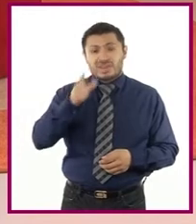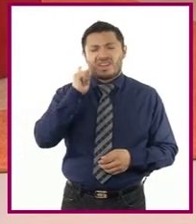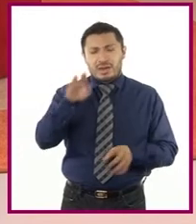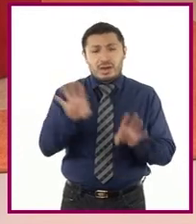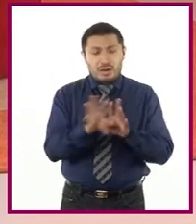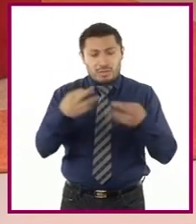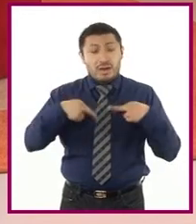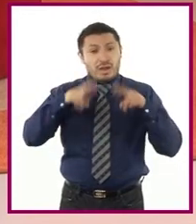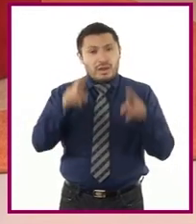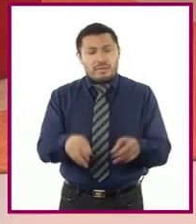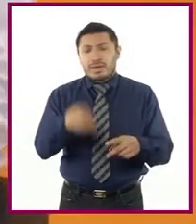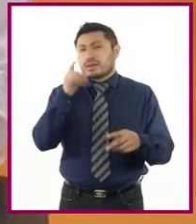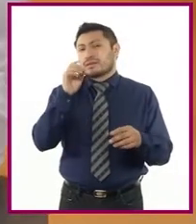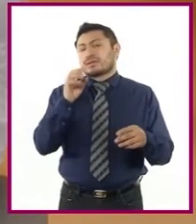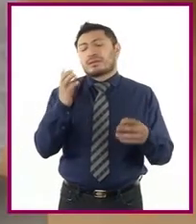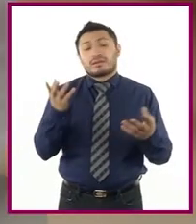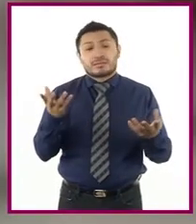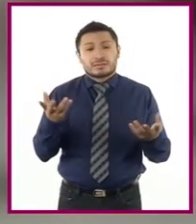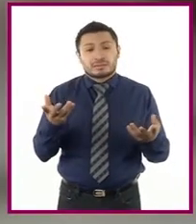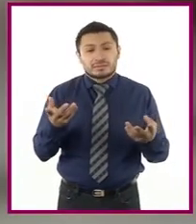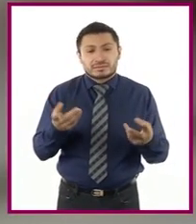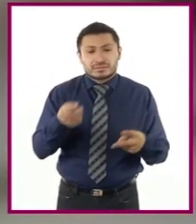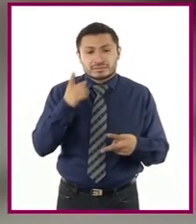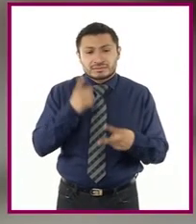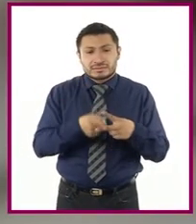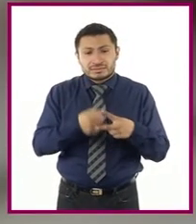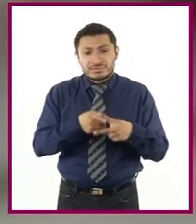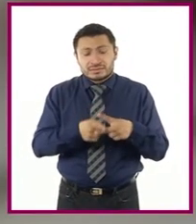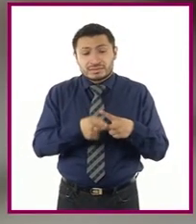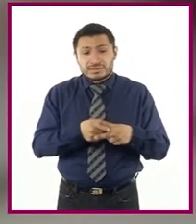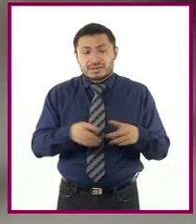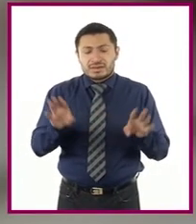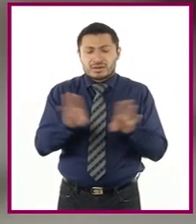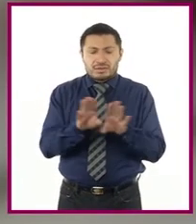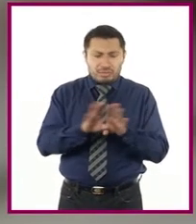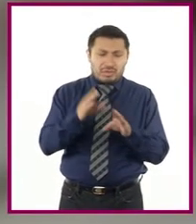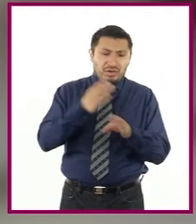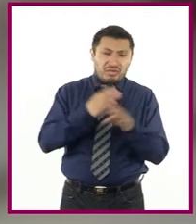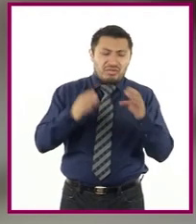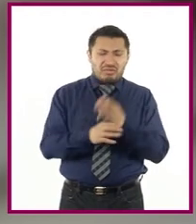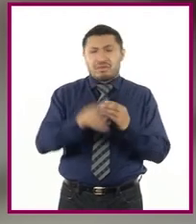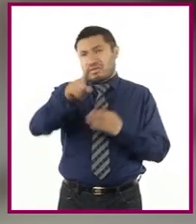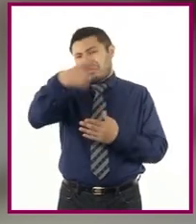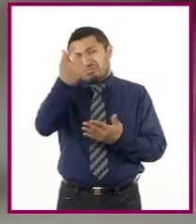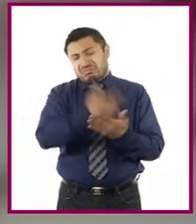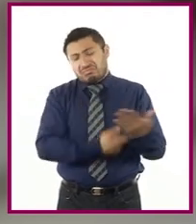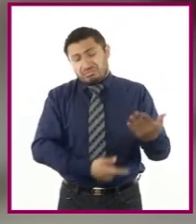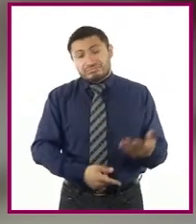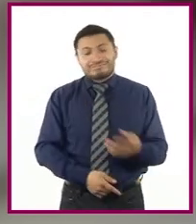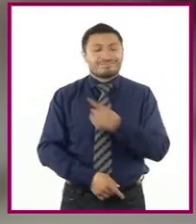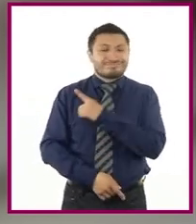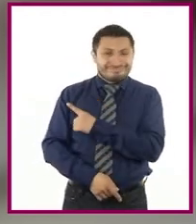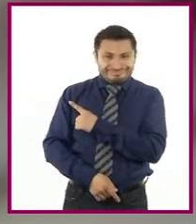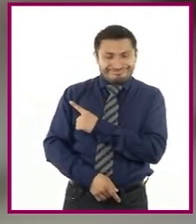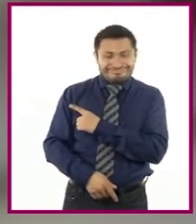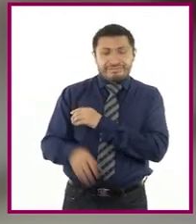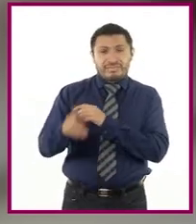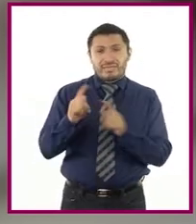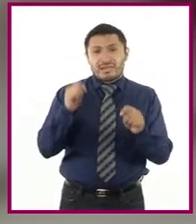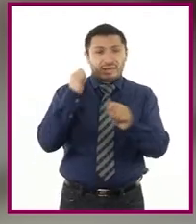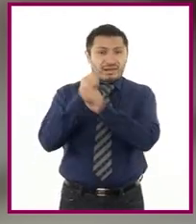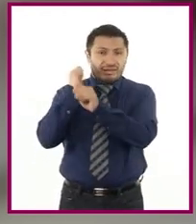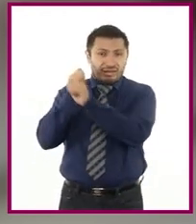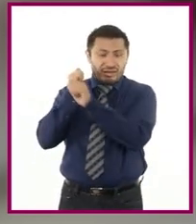representar operaciones que son como las acciones que enlistaste: transporte o movimiento